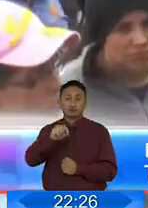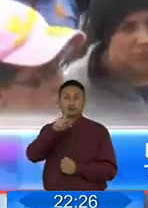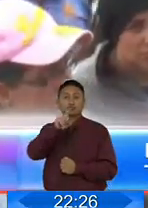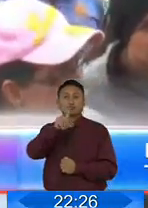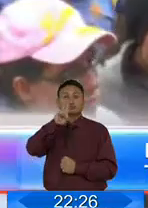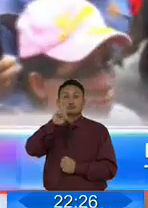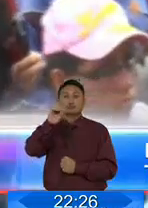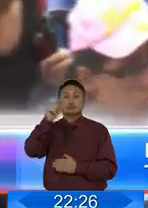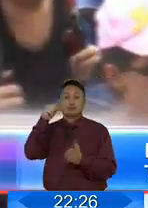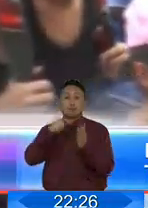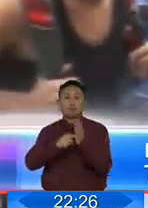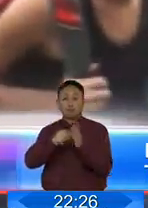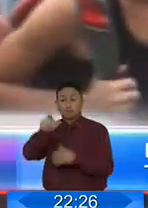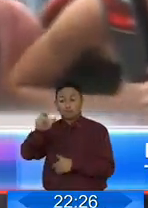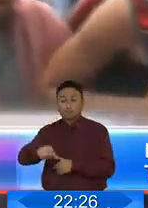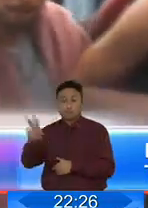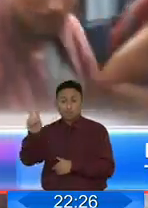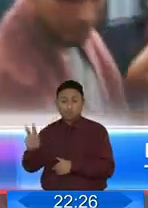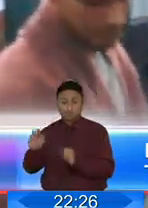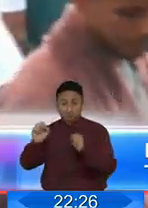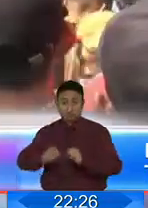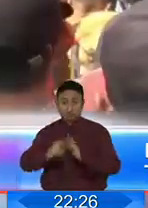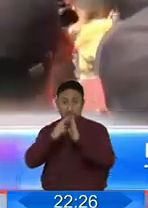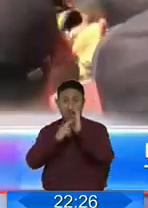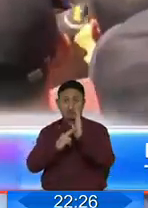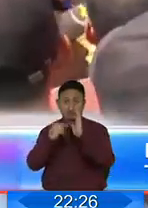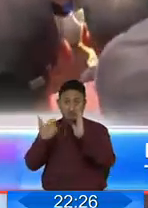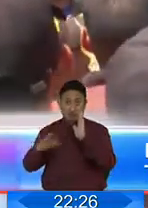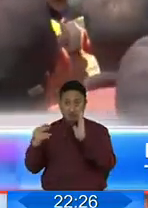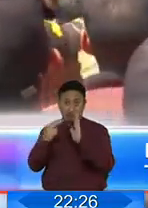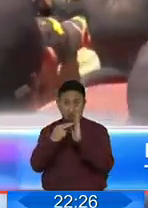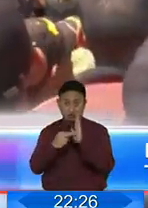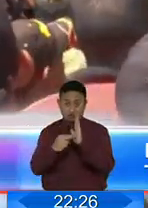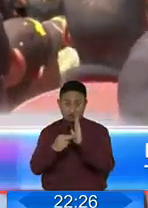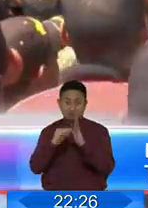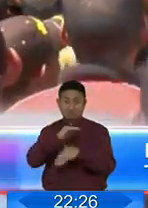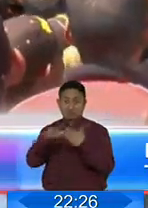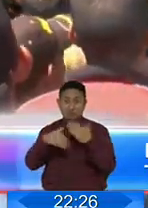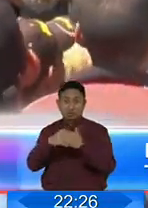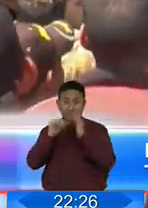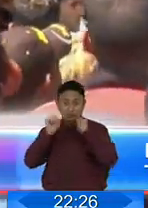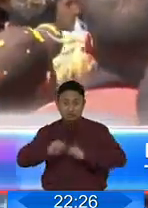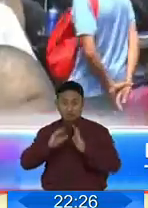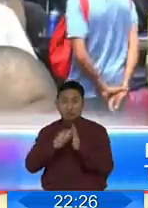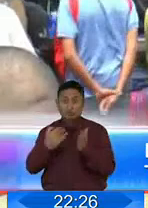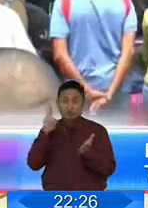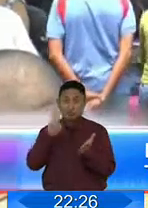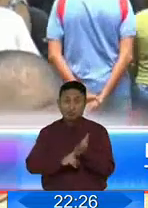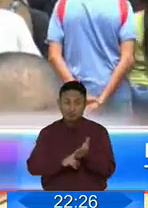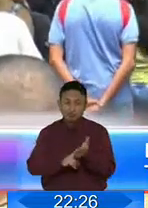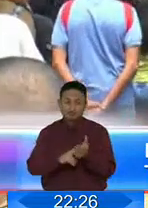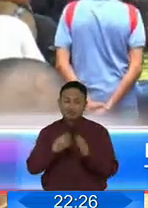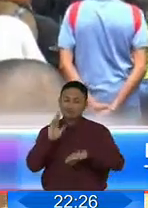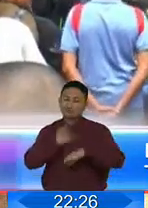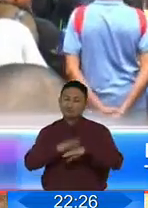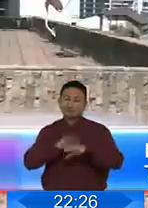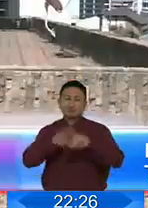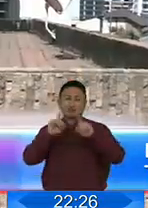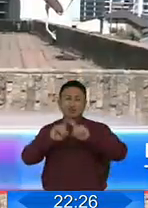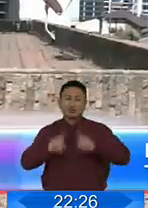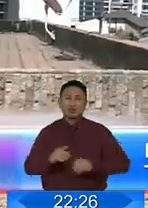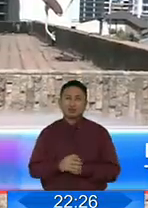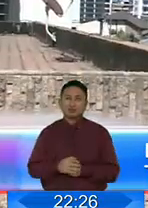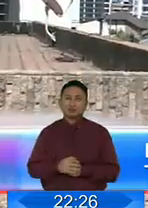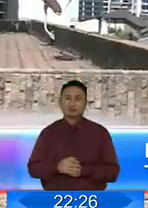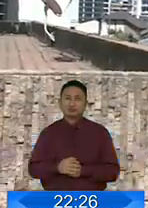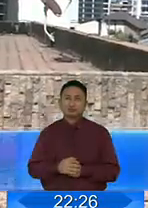170.000 de sus compatriotas constan en el registro levantado por Cancillería, no todos han logrado acceder a la visa humanitaria por diversas razones. Claro